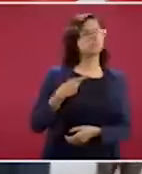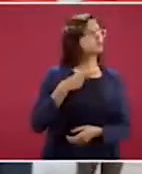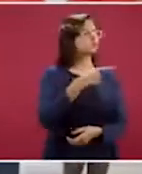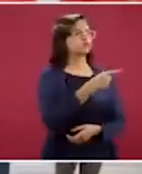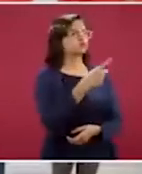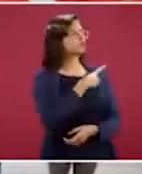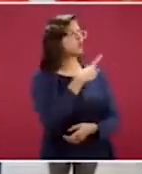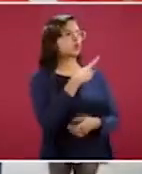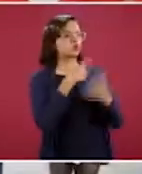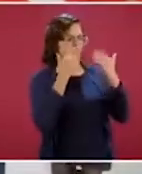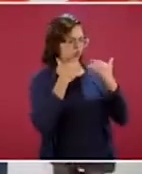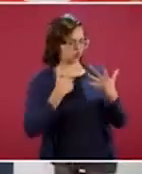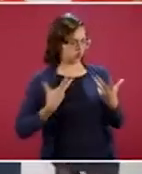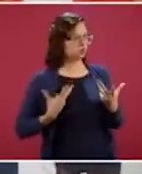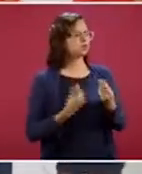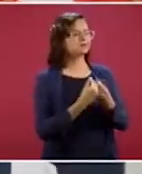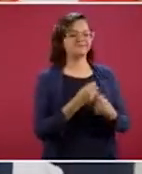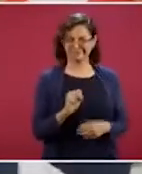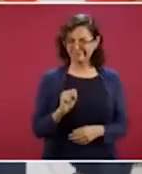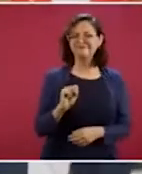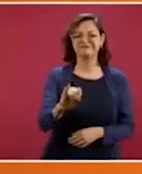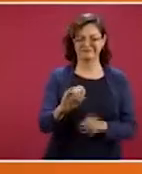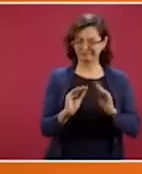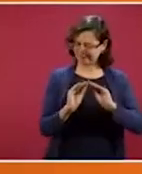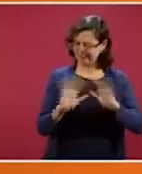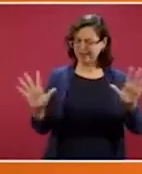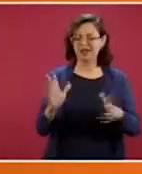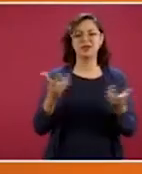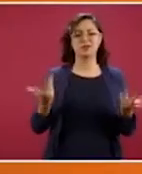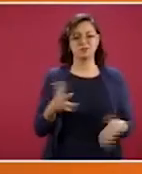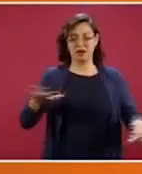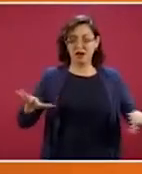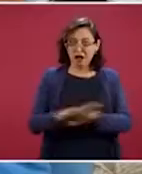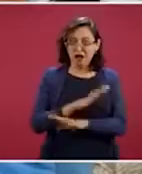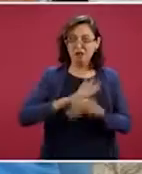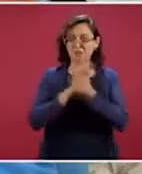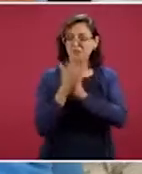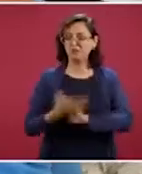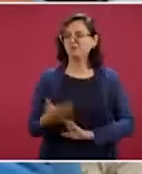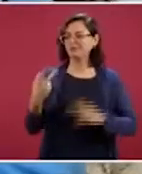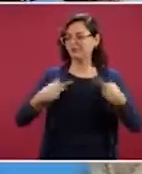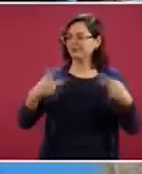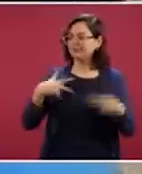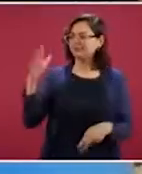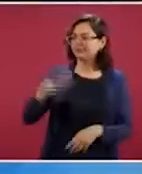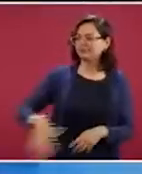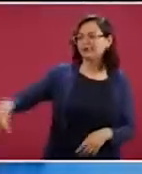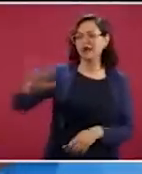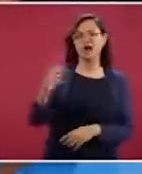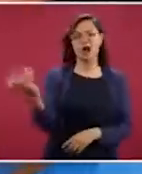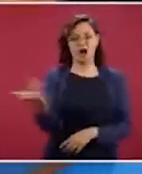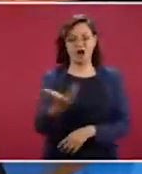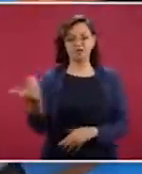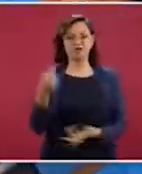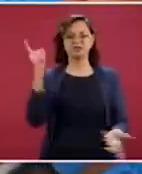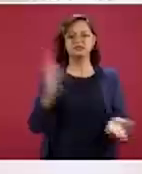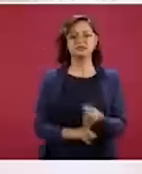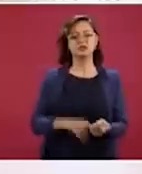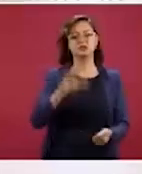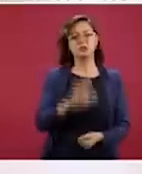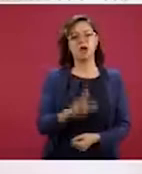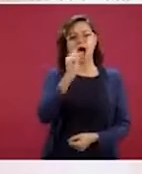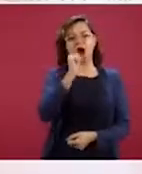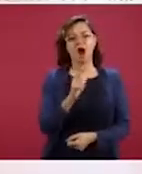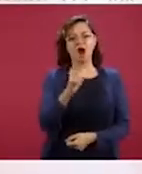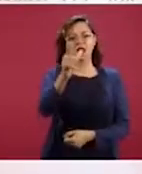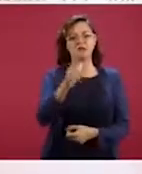que no estoy solo. El pueblo es el motor del cambio. El pueblo es el alma de